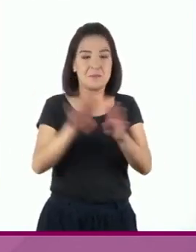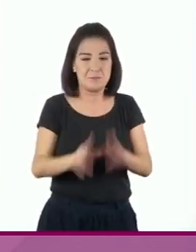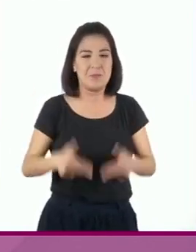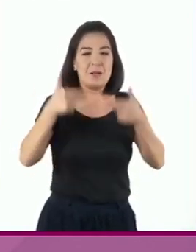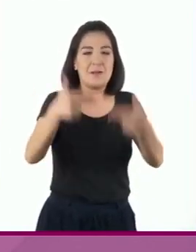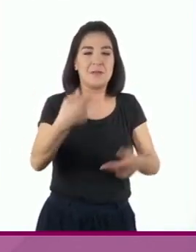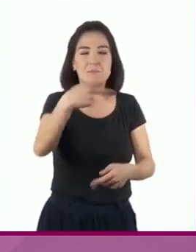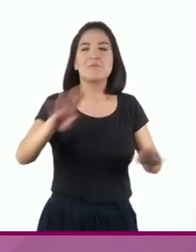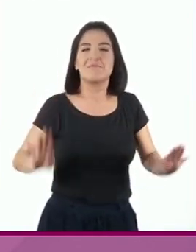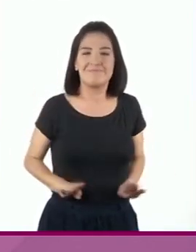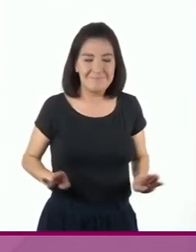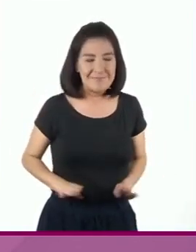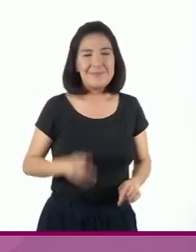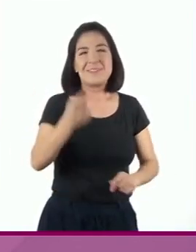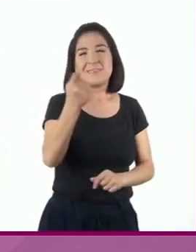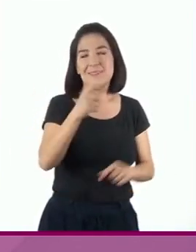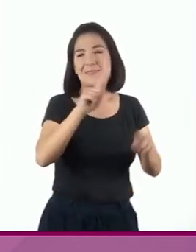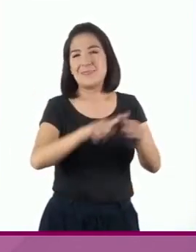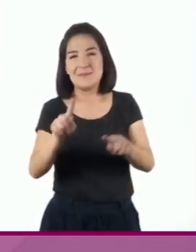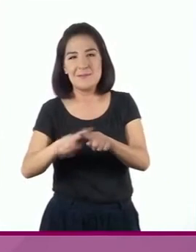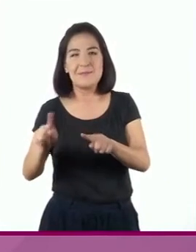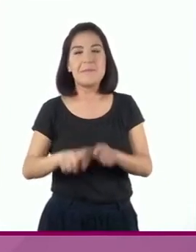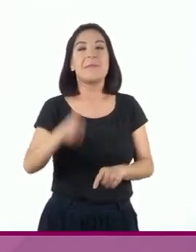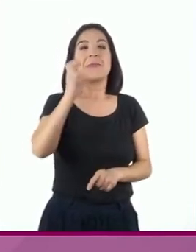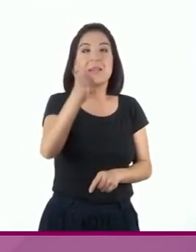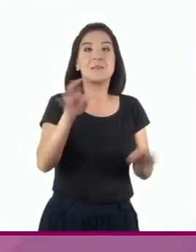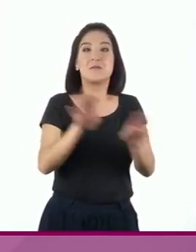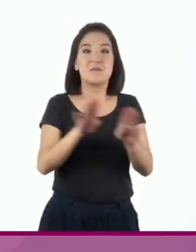es cuando los individuos logran dejar descendencia.